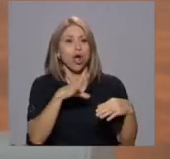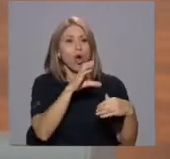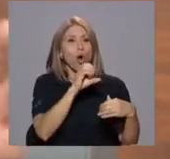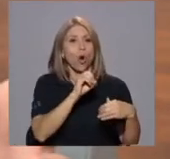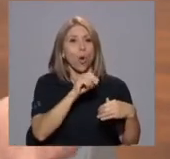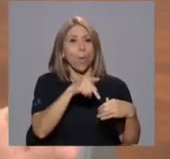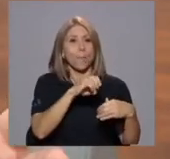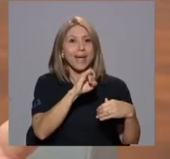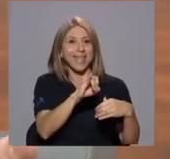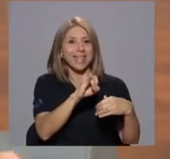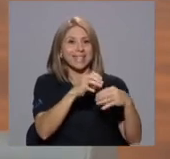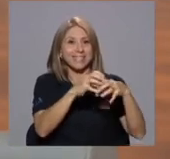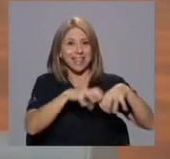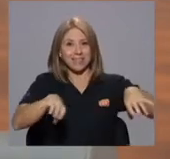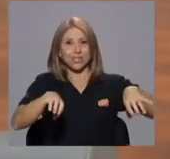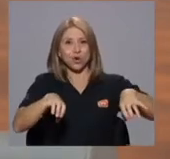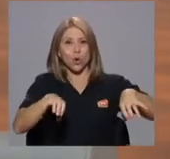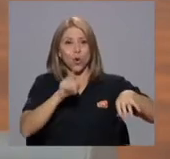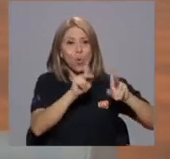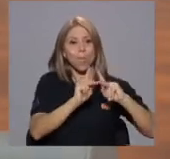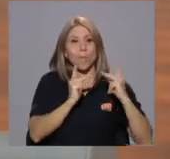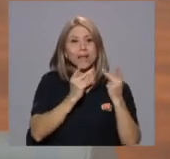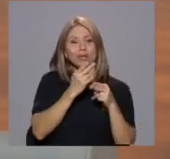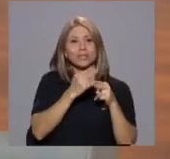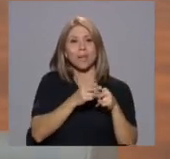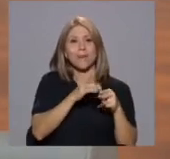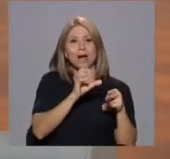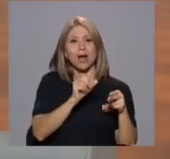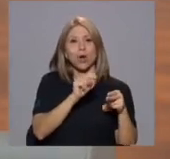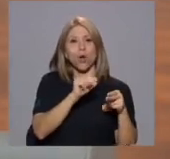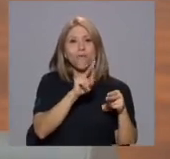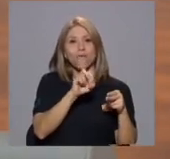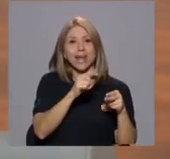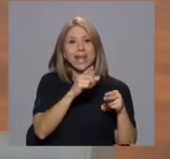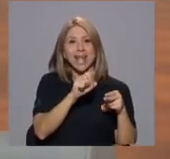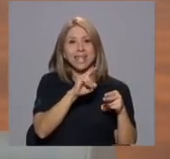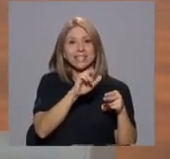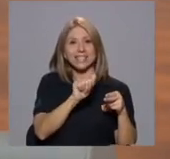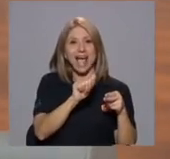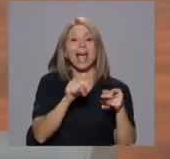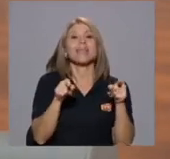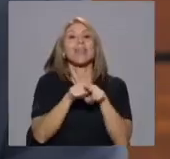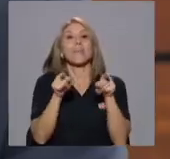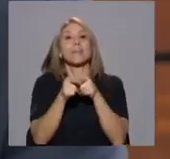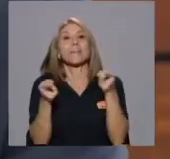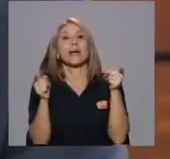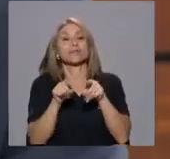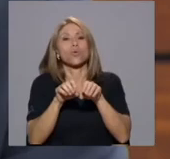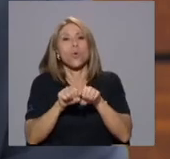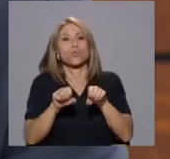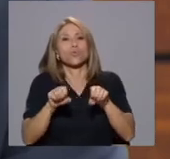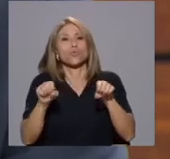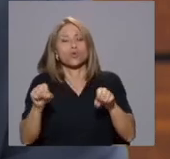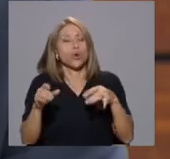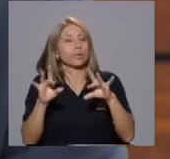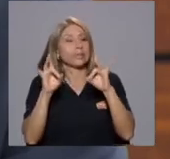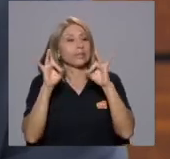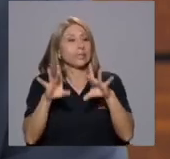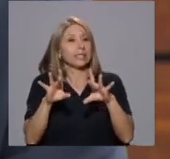hizo un partido que se llamaba Convergencia. Hubo unos casos de corrupción escandalosos en el último gobierno de Acción